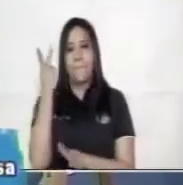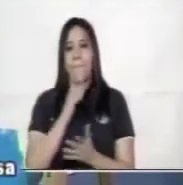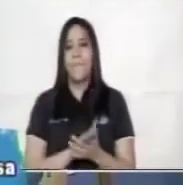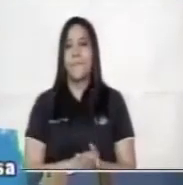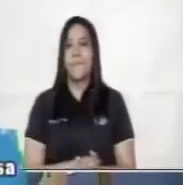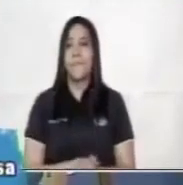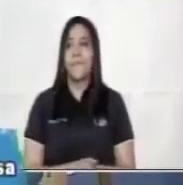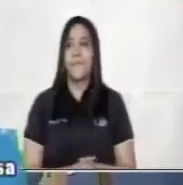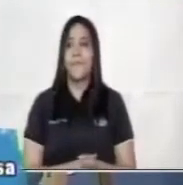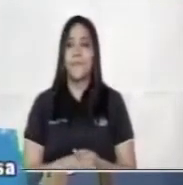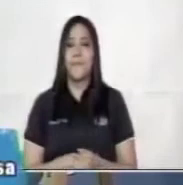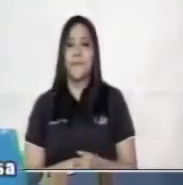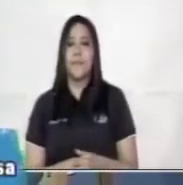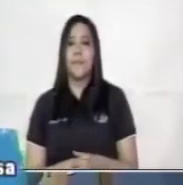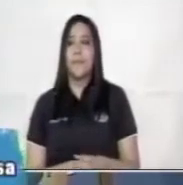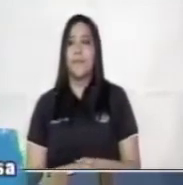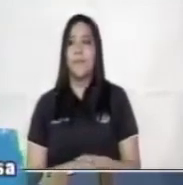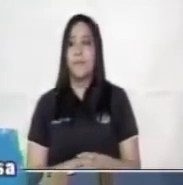curva.